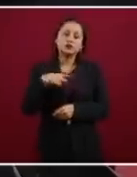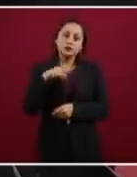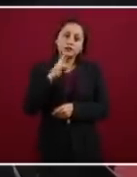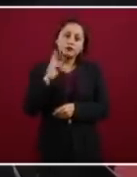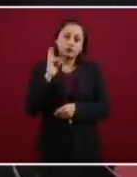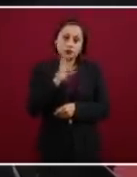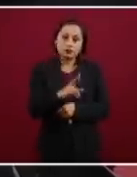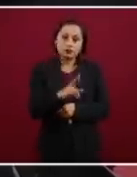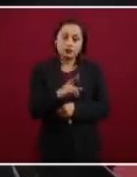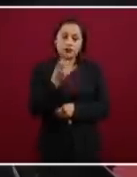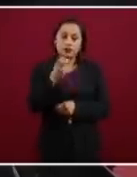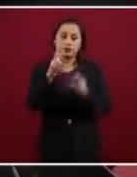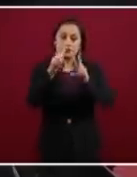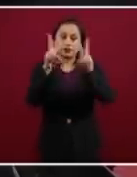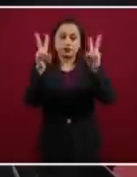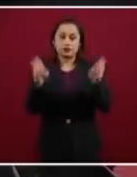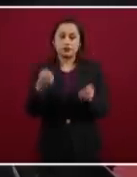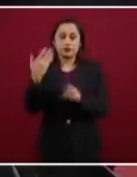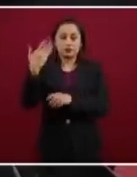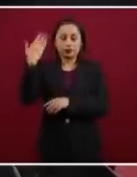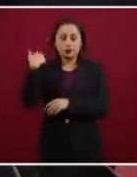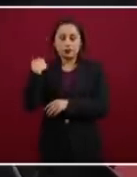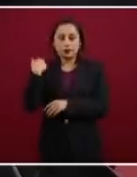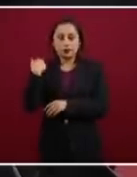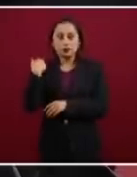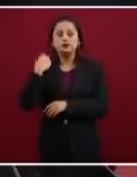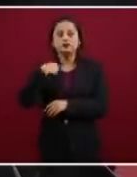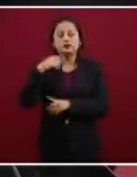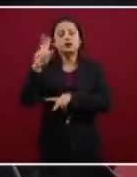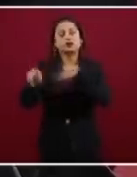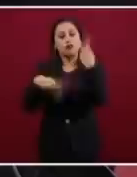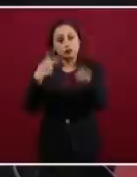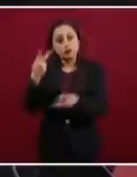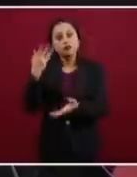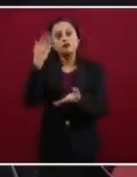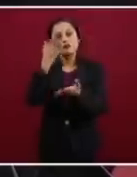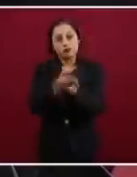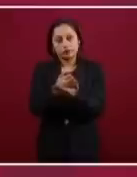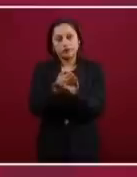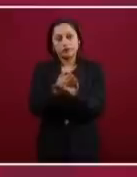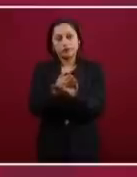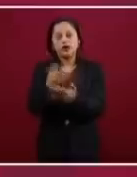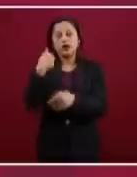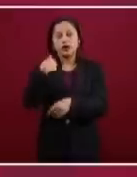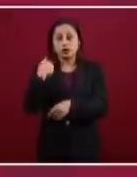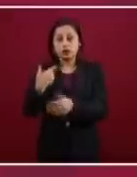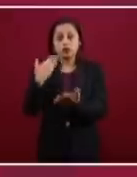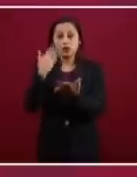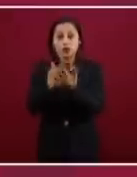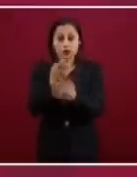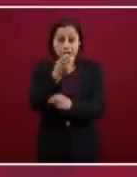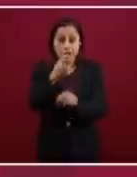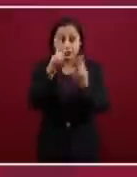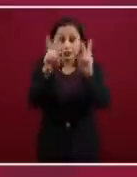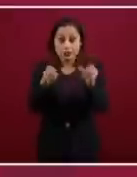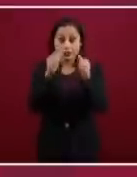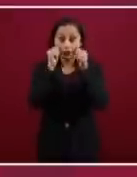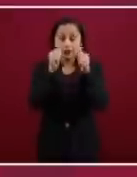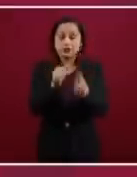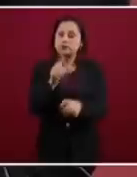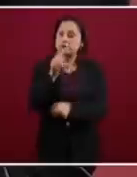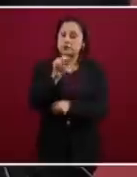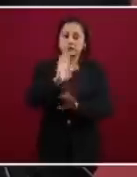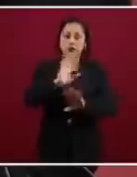este tema yo estuve allá no fui por eso no fui por lo de la